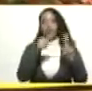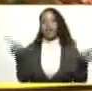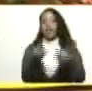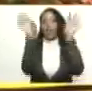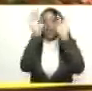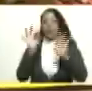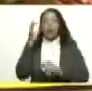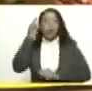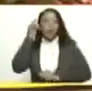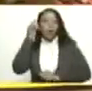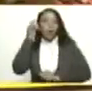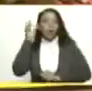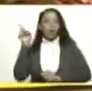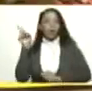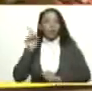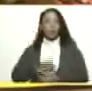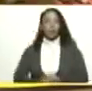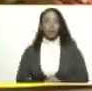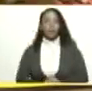Diva Guzmán,